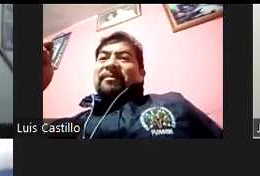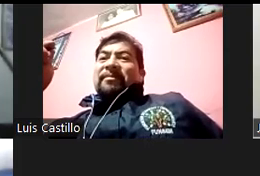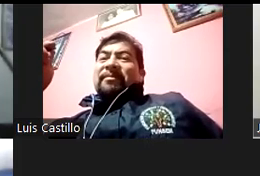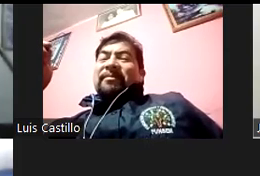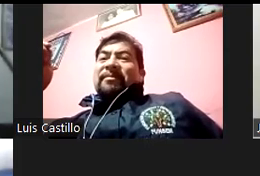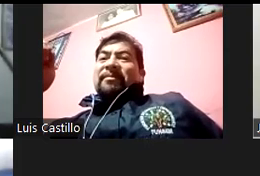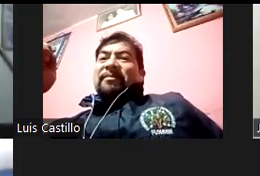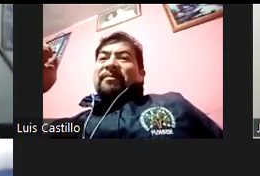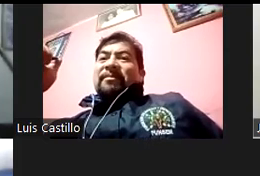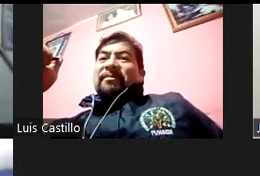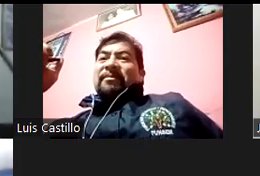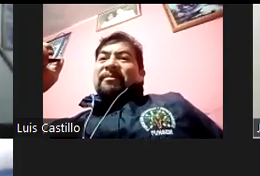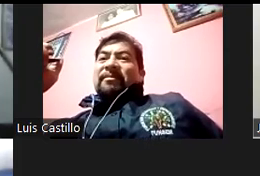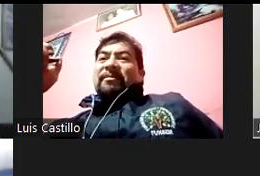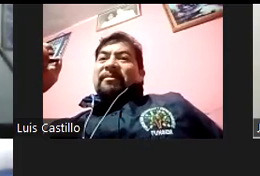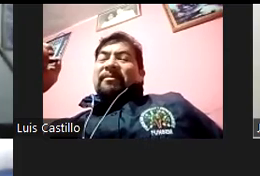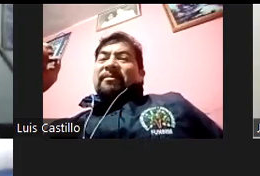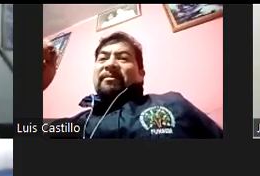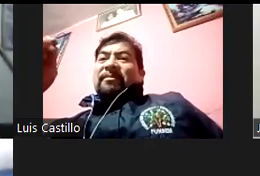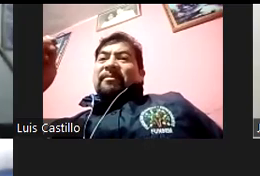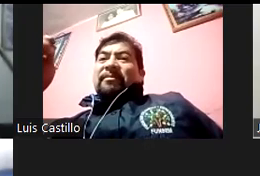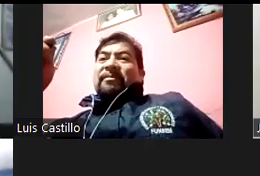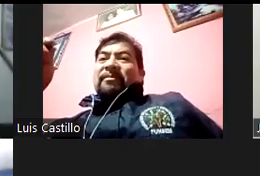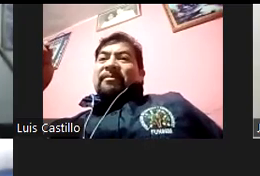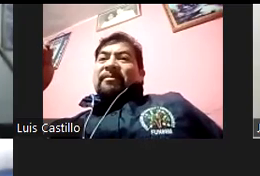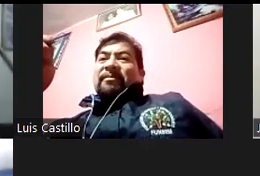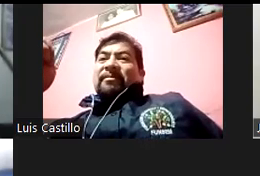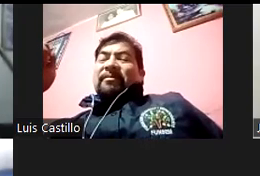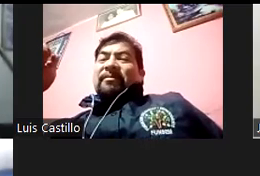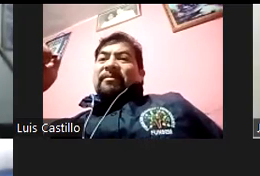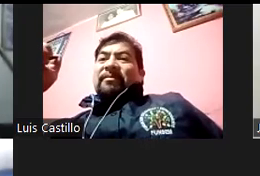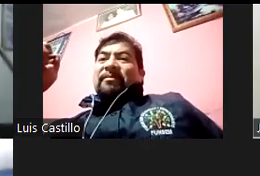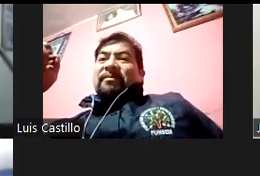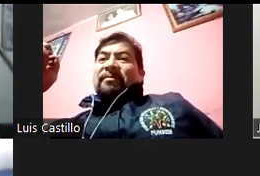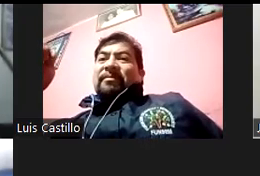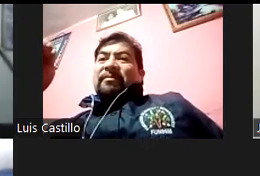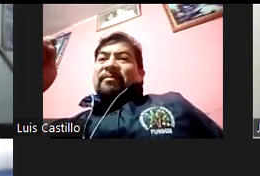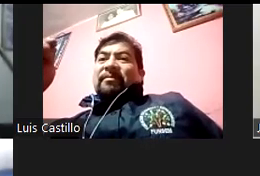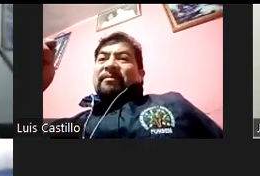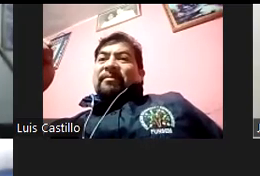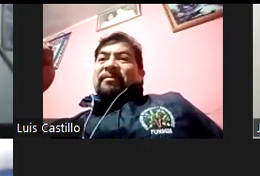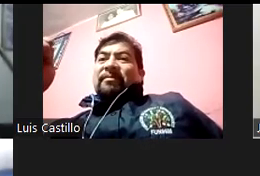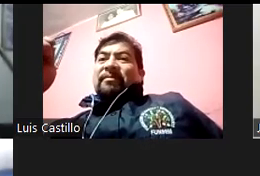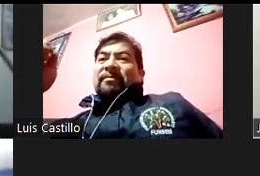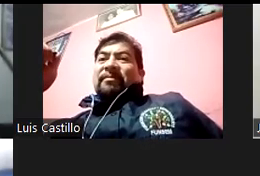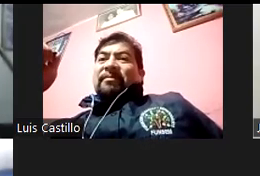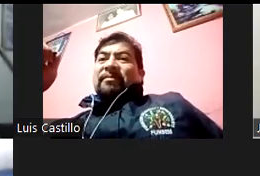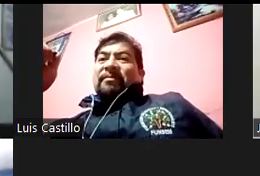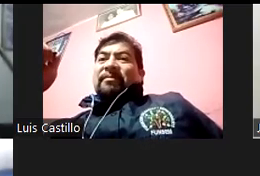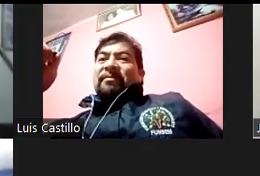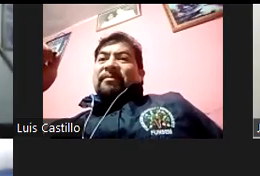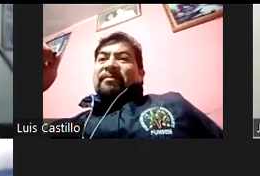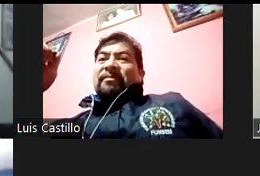han escuchado, es un derivado de la droga. Entonces, creamos adicción. Se los digo yo porque yo también, si sin café ando